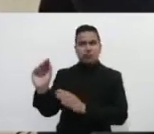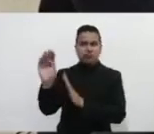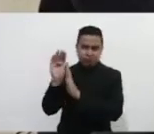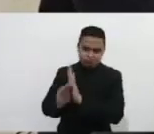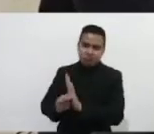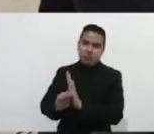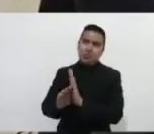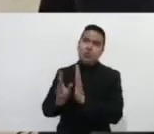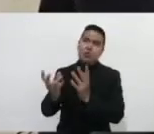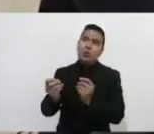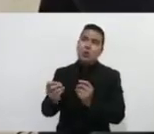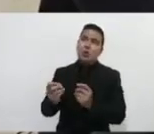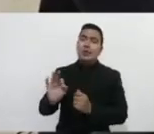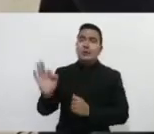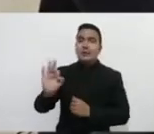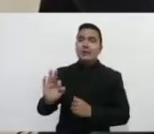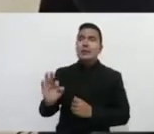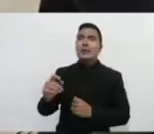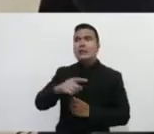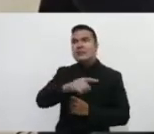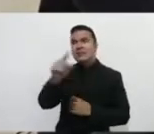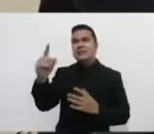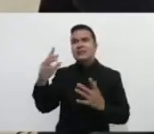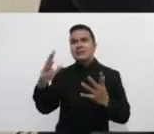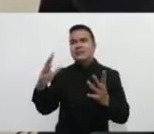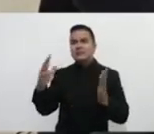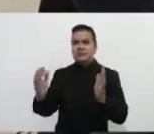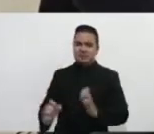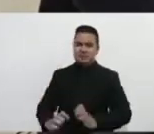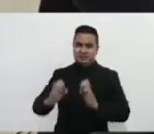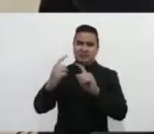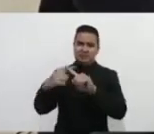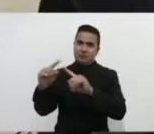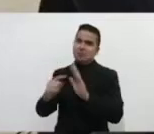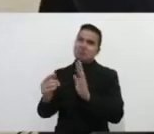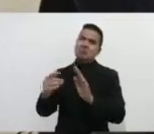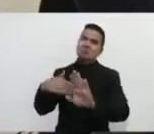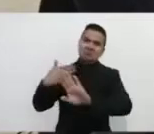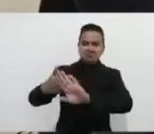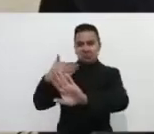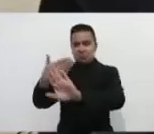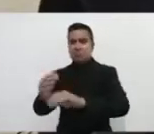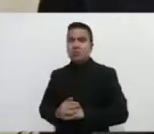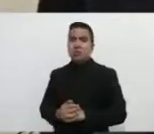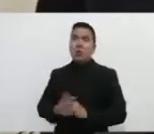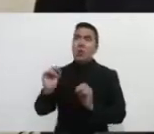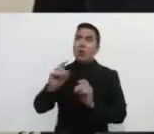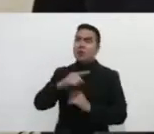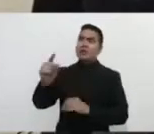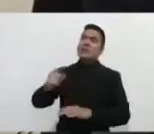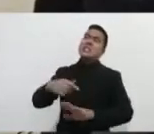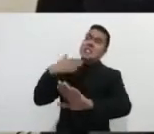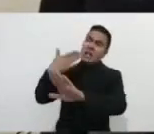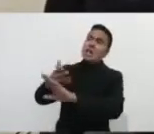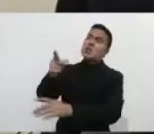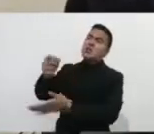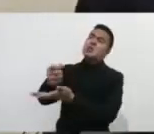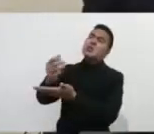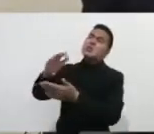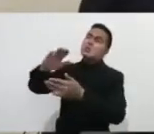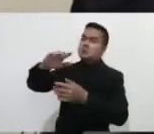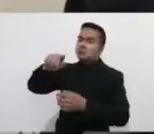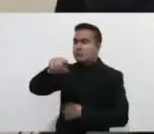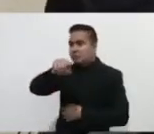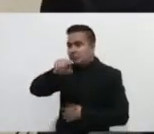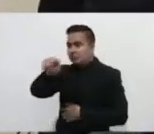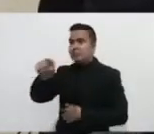O les cierran las instalaciones, o bien les obligan a renunciar. Y ya hace rato las amenazan, ¿no? Han tenido